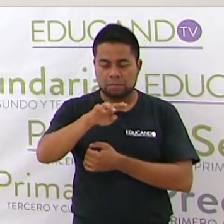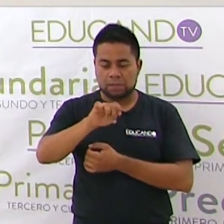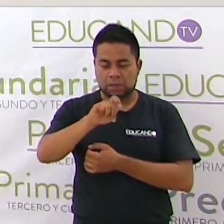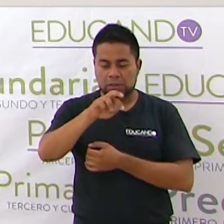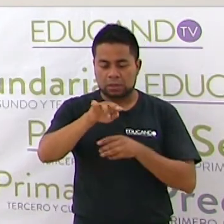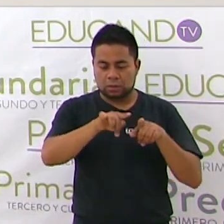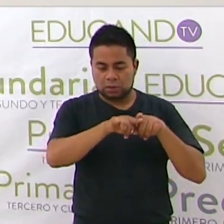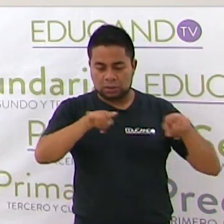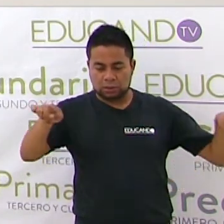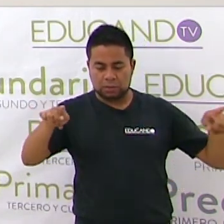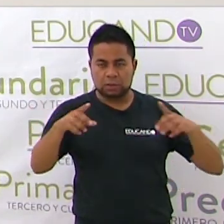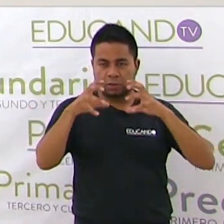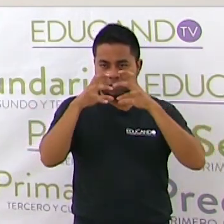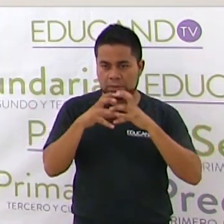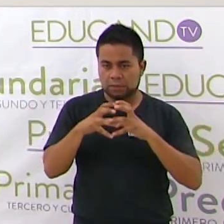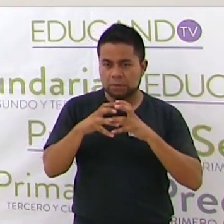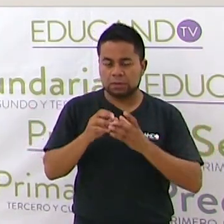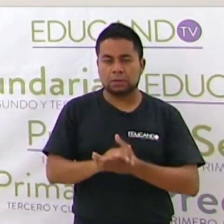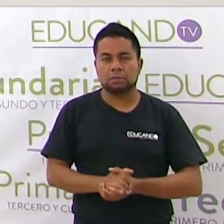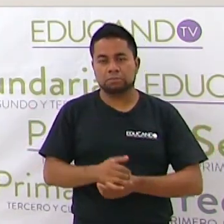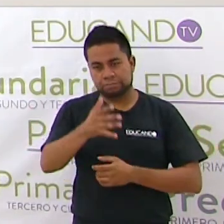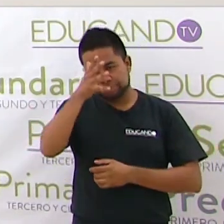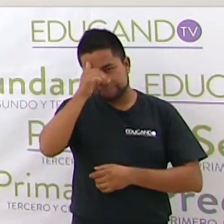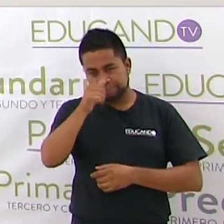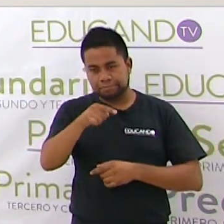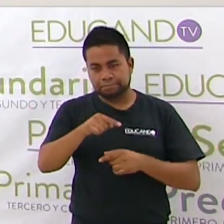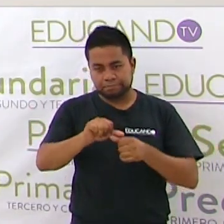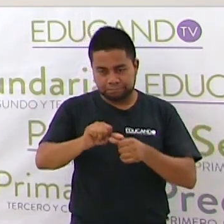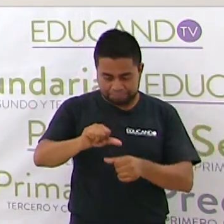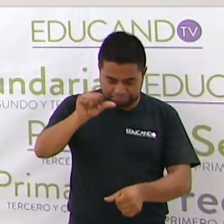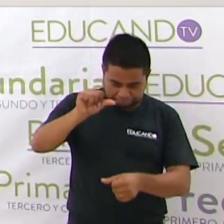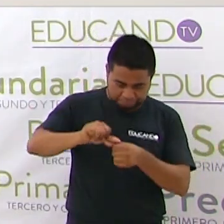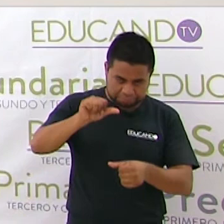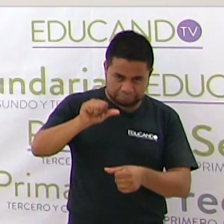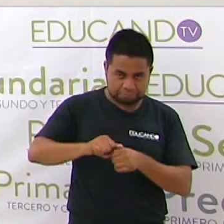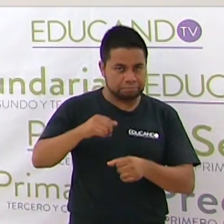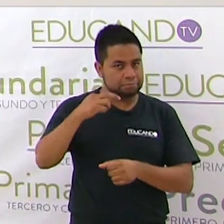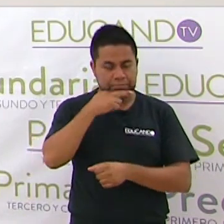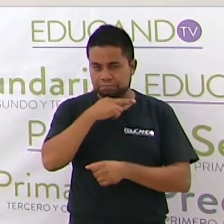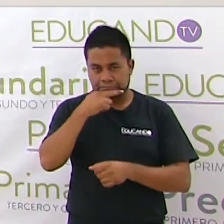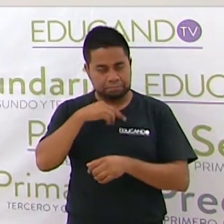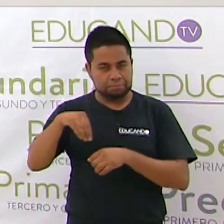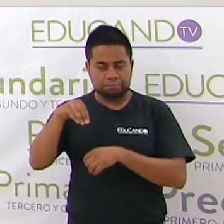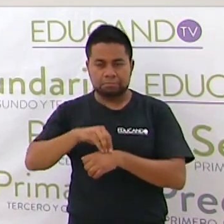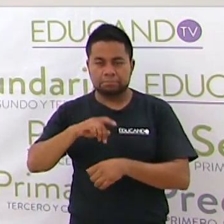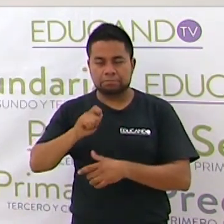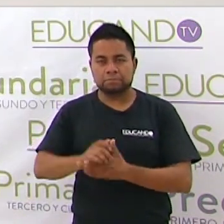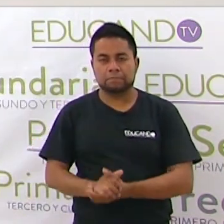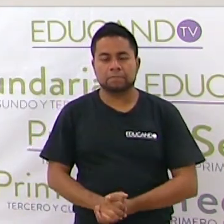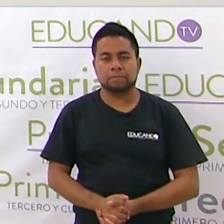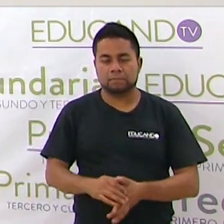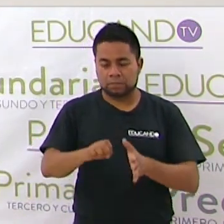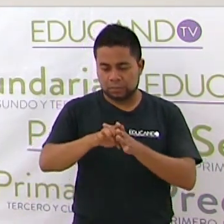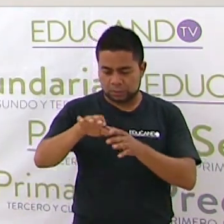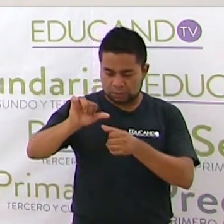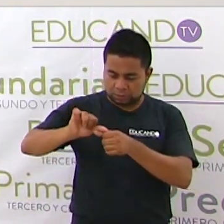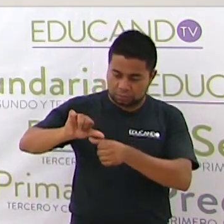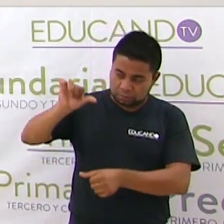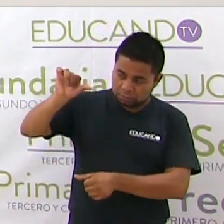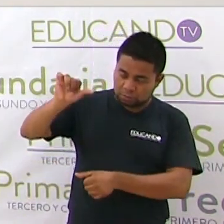la esfera, o sea, todo lo que mide, aquí ya está, aquí de esta manera lo podemos representar. Entonces, la altura, pues